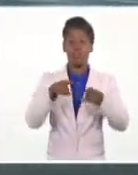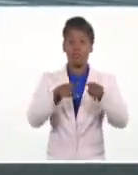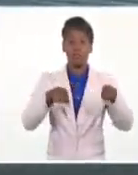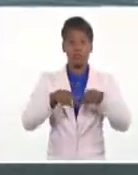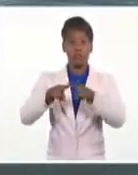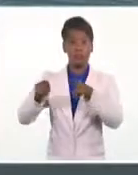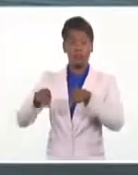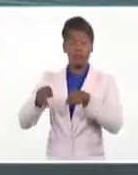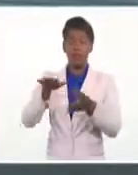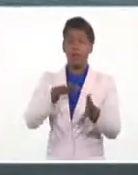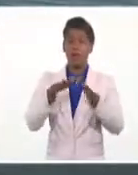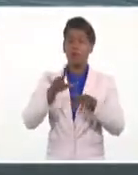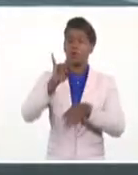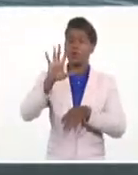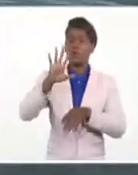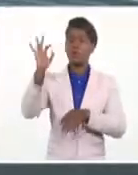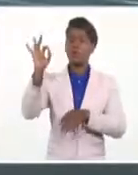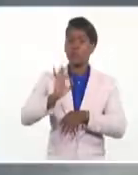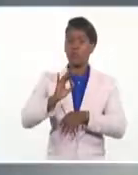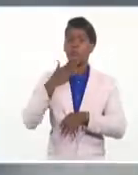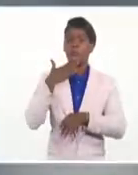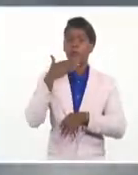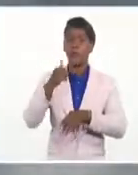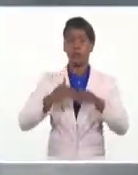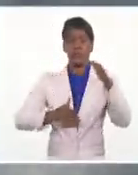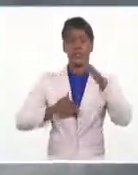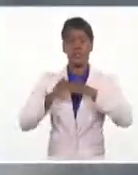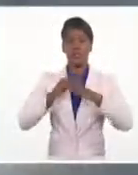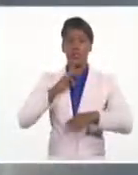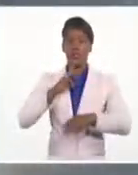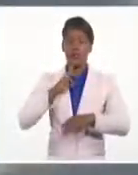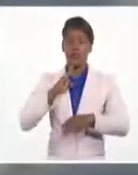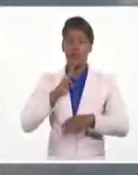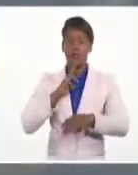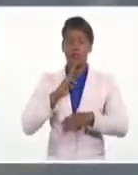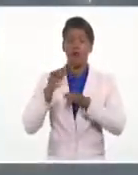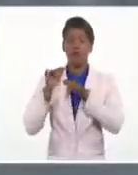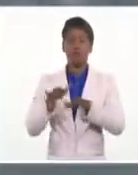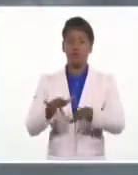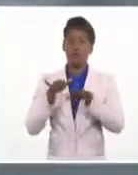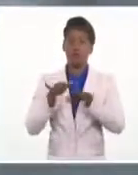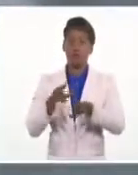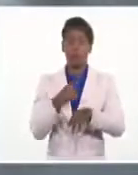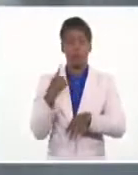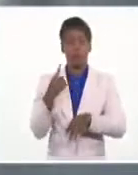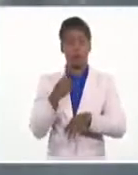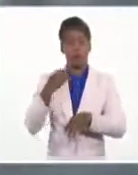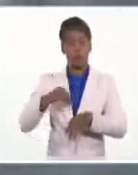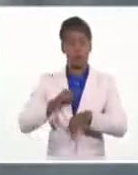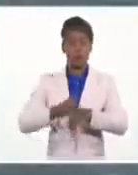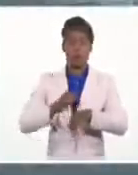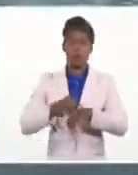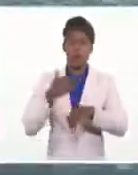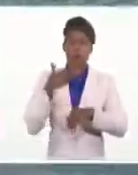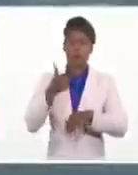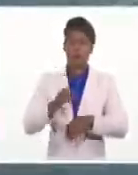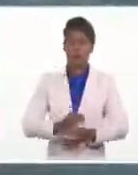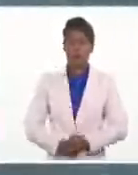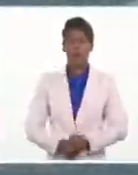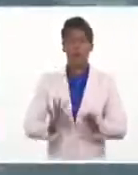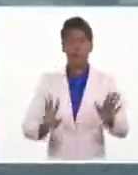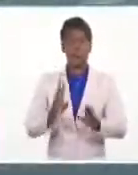el 95% de su capacidad y 33 vierten. 12 provincias aumentaron